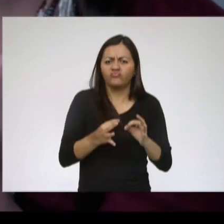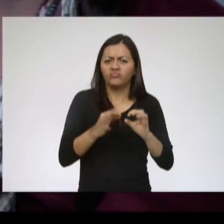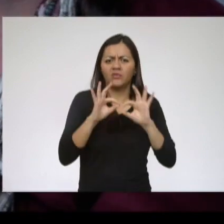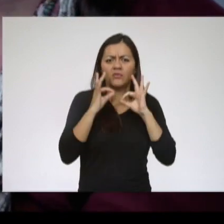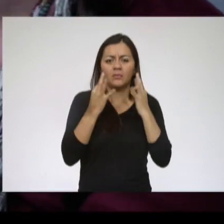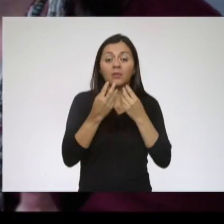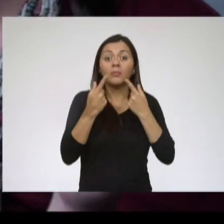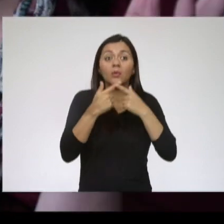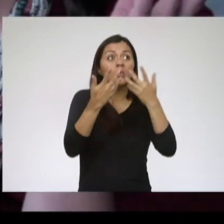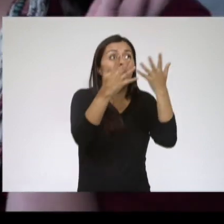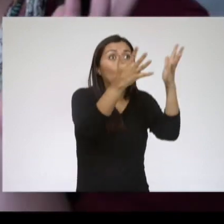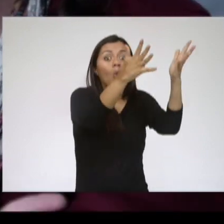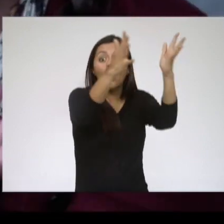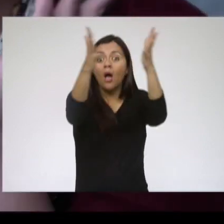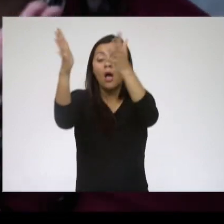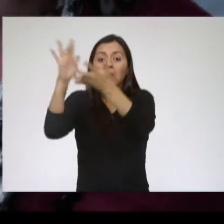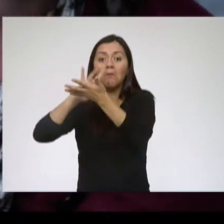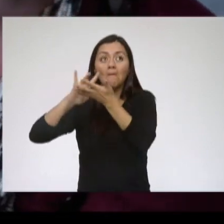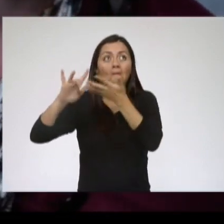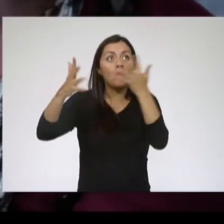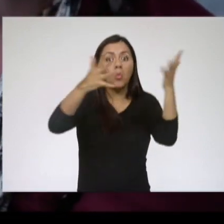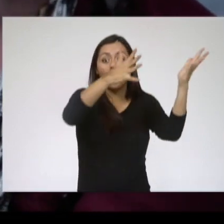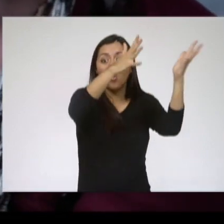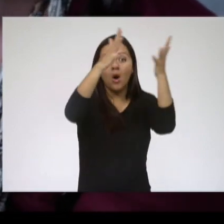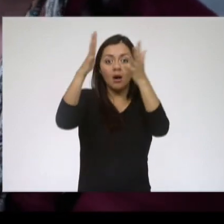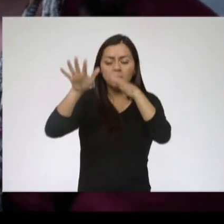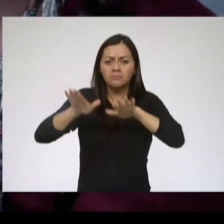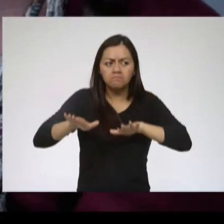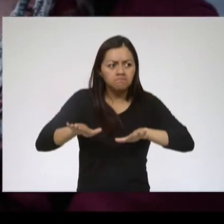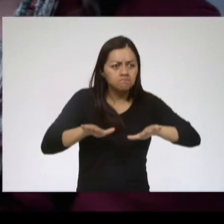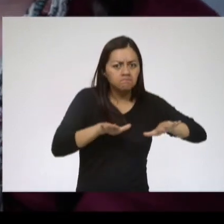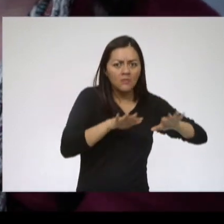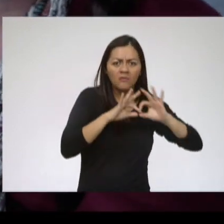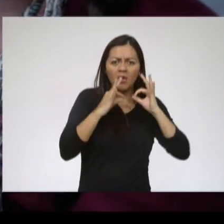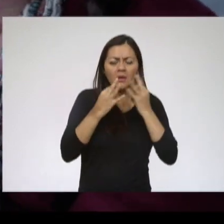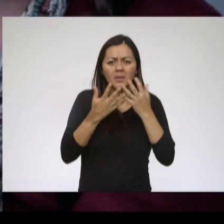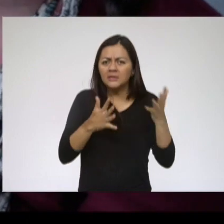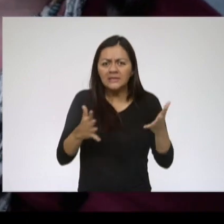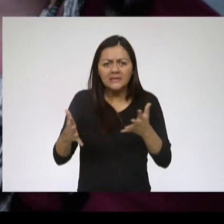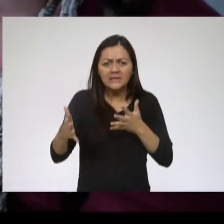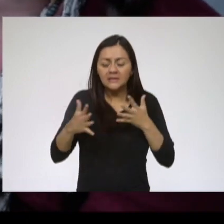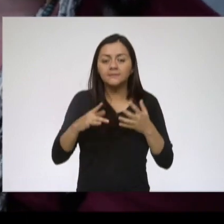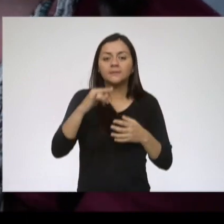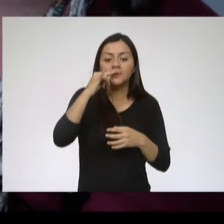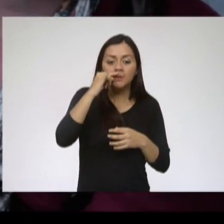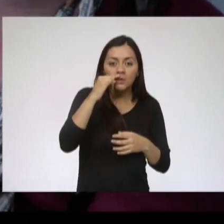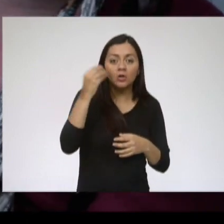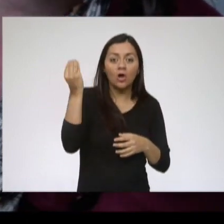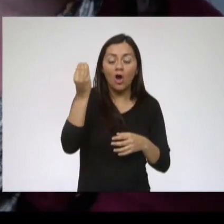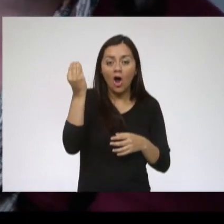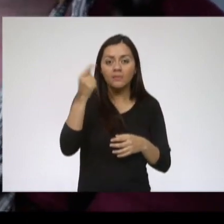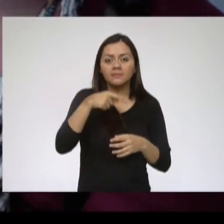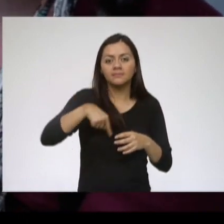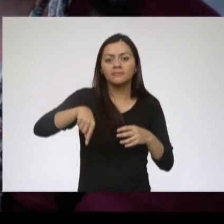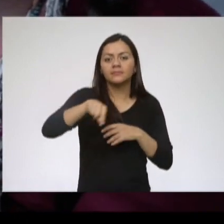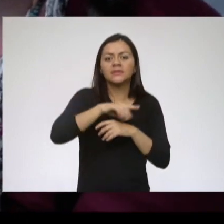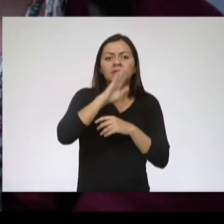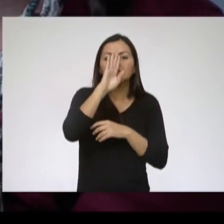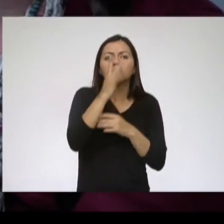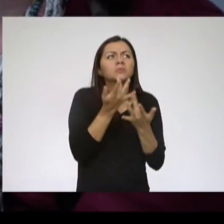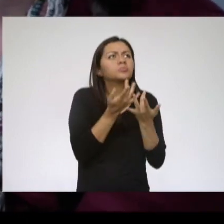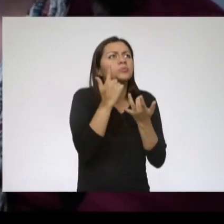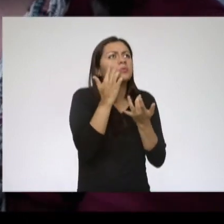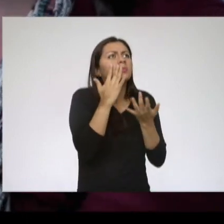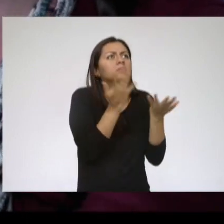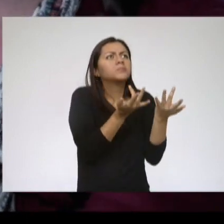al no tener ese modelo estable de familia, además que esos niños y esos jóvenes siempre están esperando a sus padres,